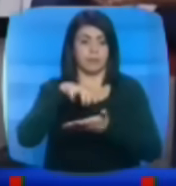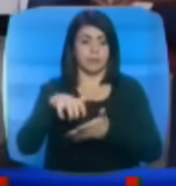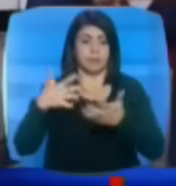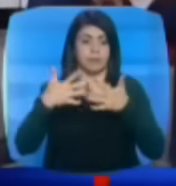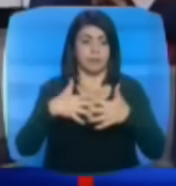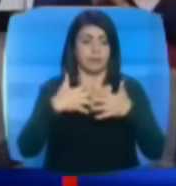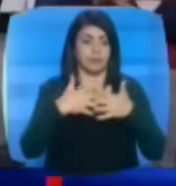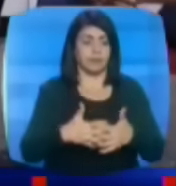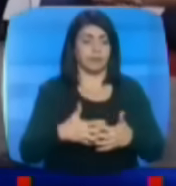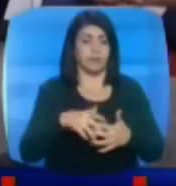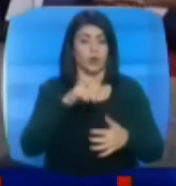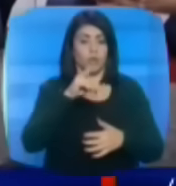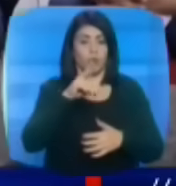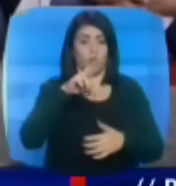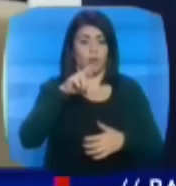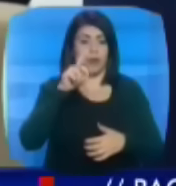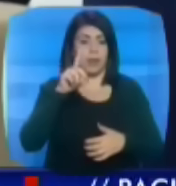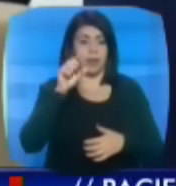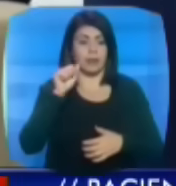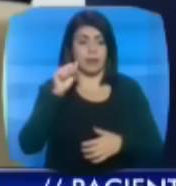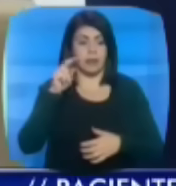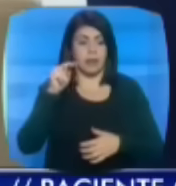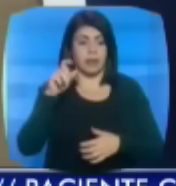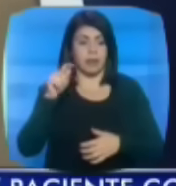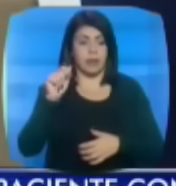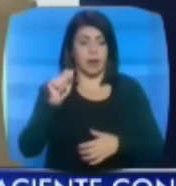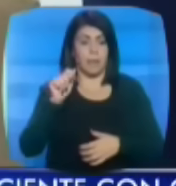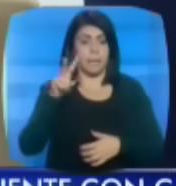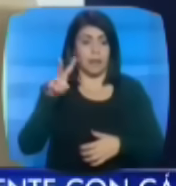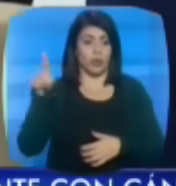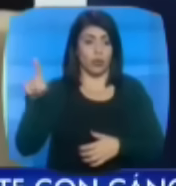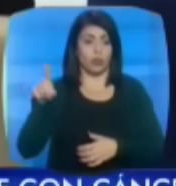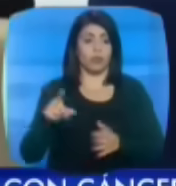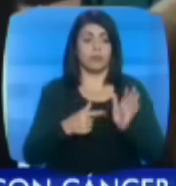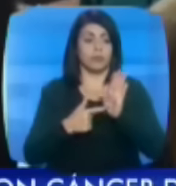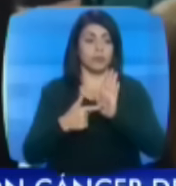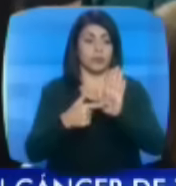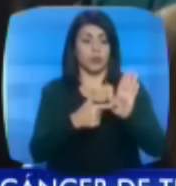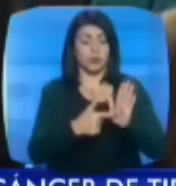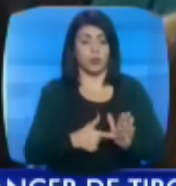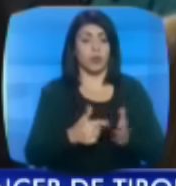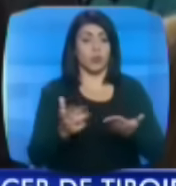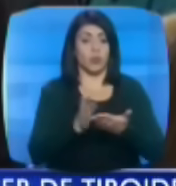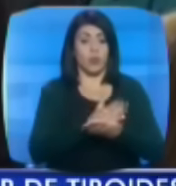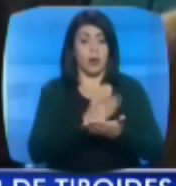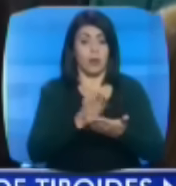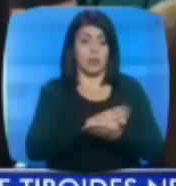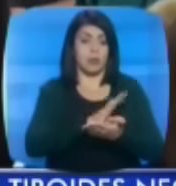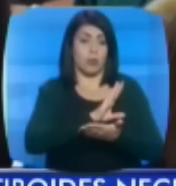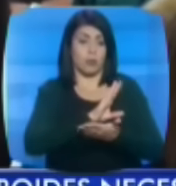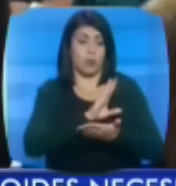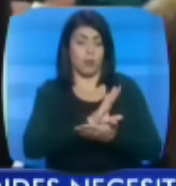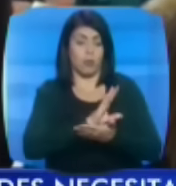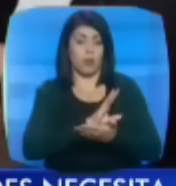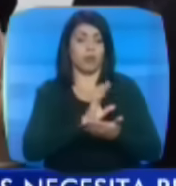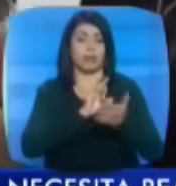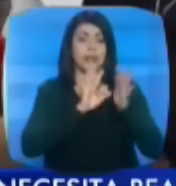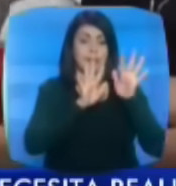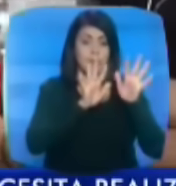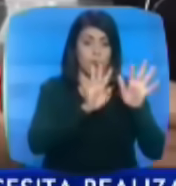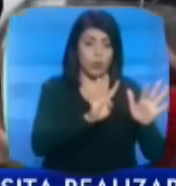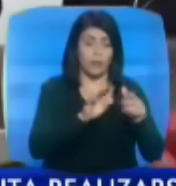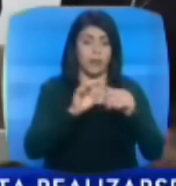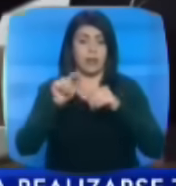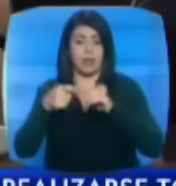General Rafael Urdaneta 21. Por último, Fuenmayor anunció que fueron presentados los cuadernillos patrimoniales volumen 9 y 10,